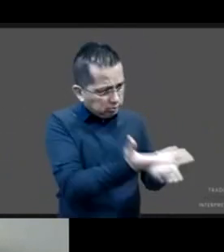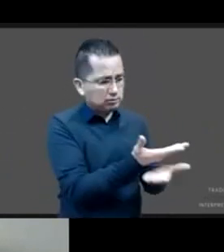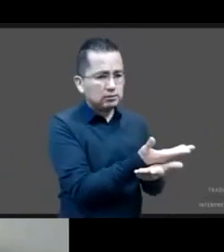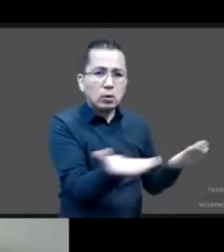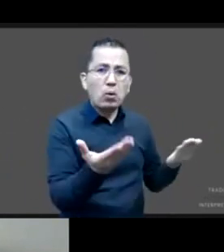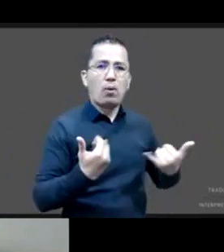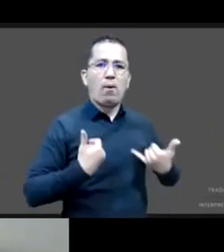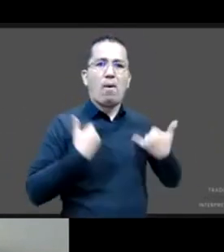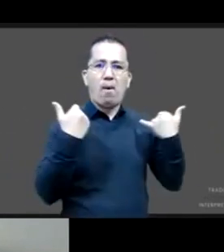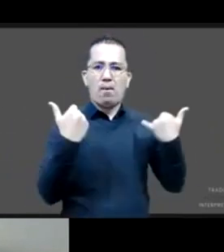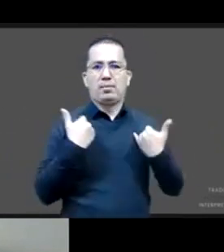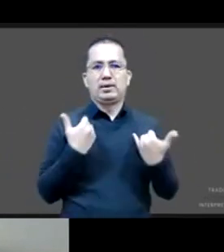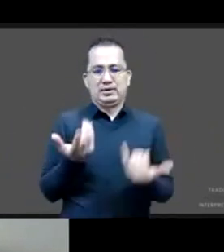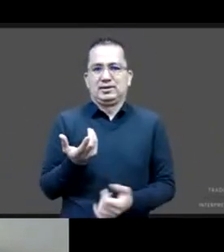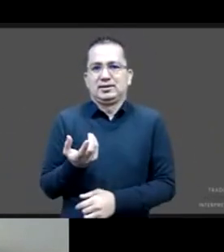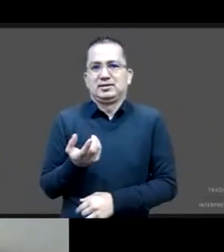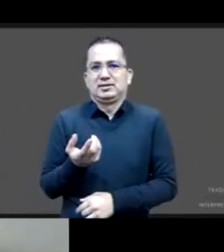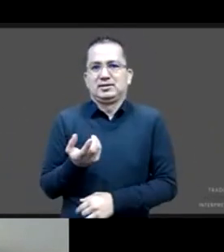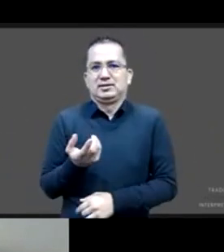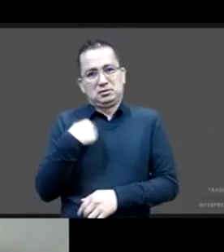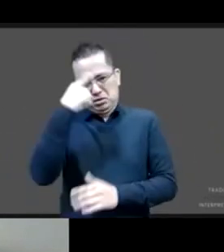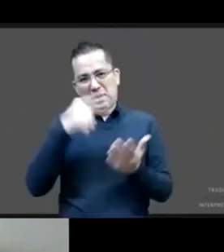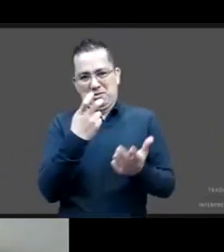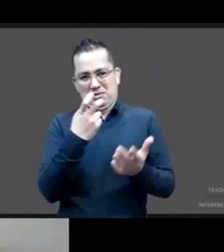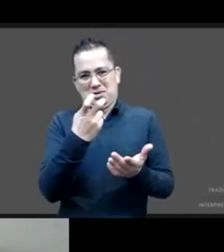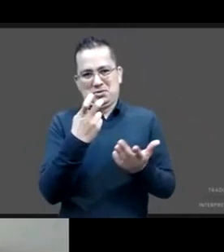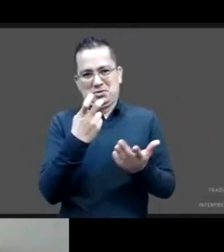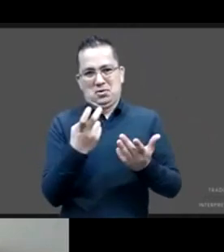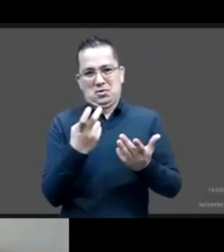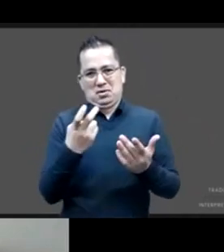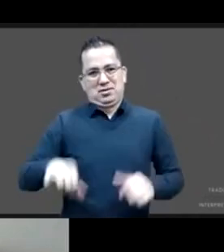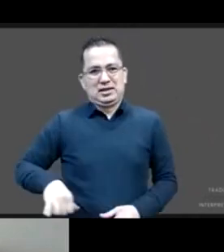decía Tere me parece muy interesante de más Vero Oscar